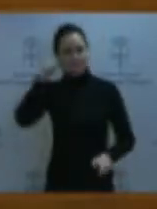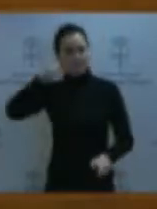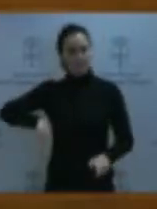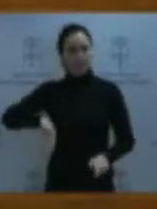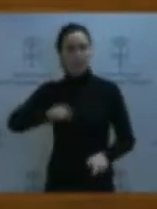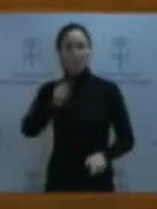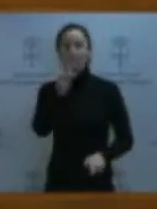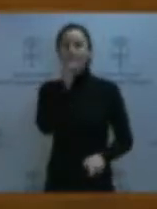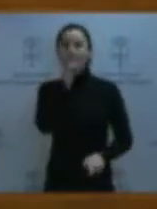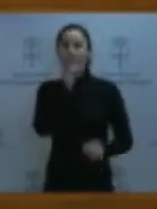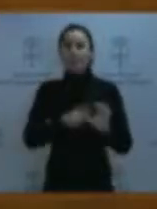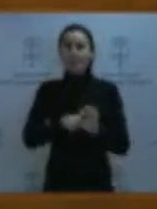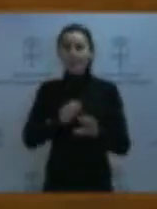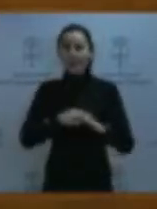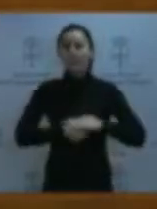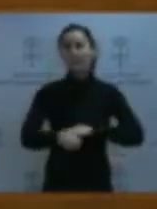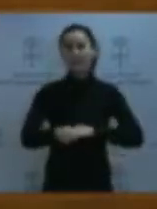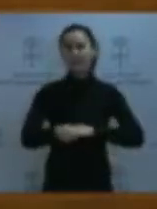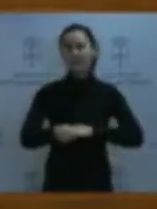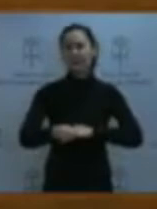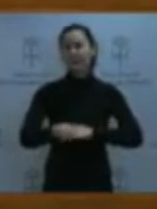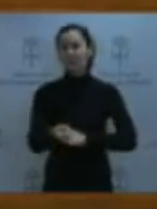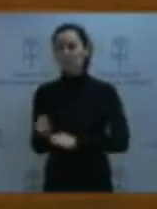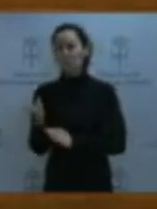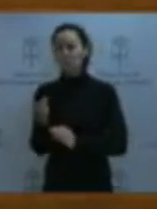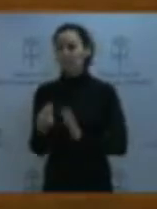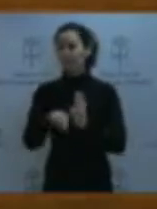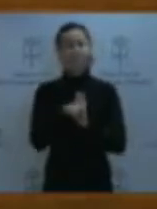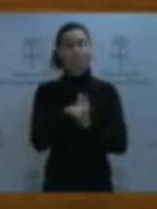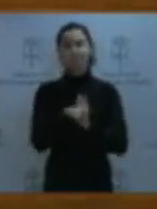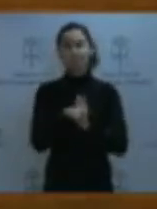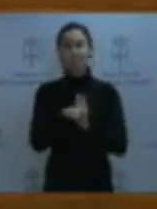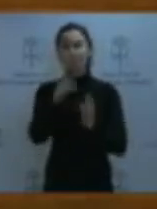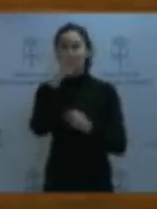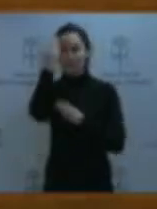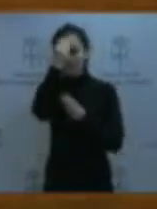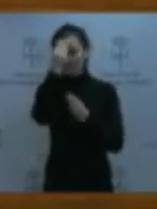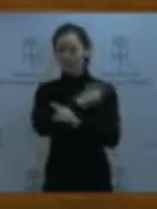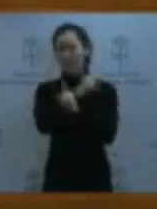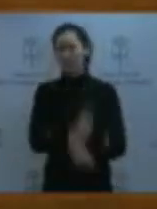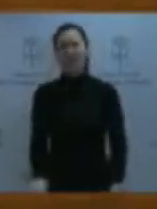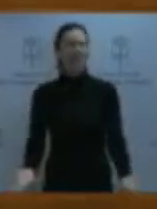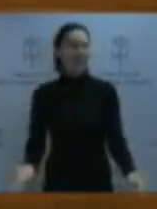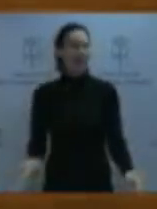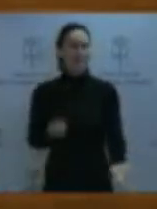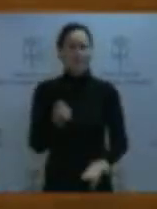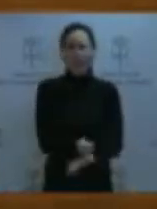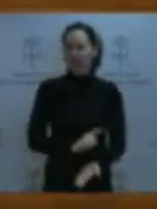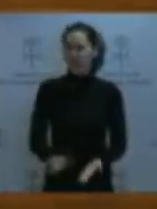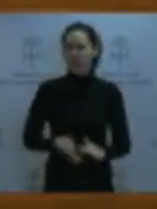una plaza y, por supuesto, muchas otras más ni siquiera se llegan a apuntar porque consideran que no lo van a poder costear, que no van a poder